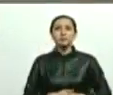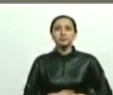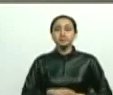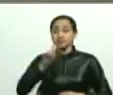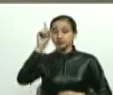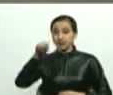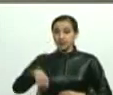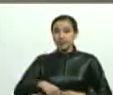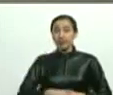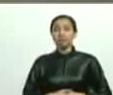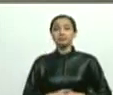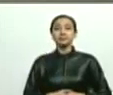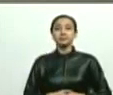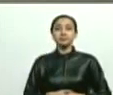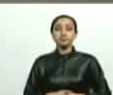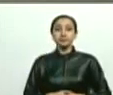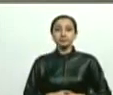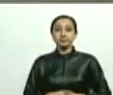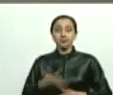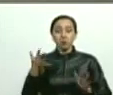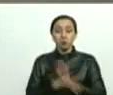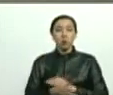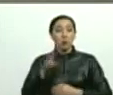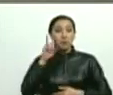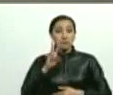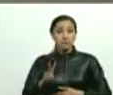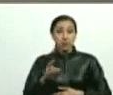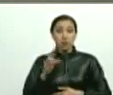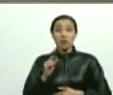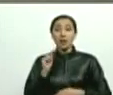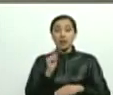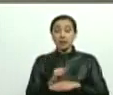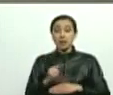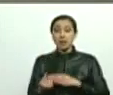inclusive desde el punto de vista autocrítico,